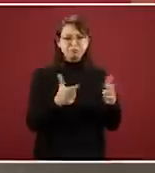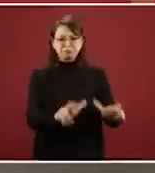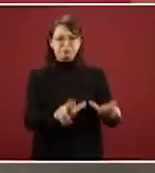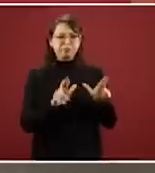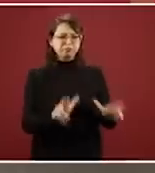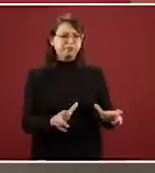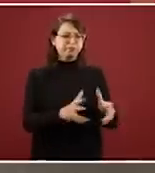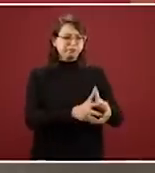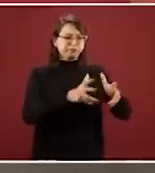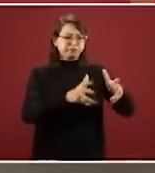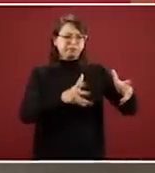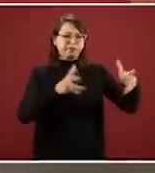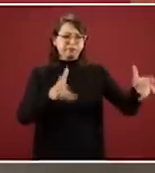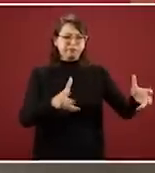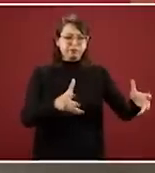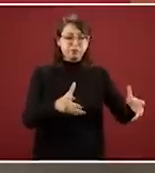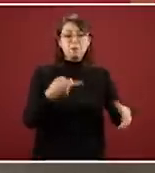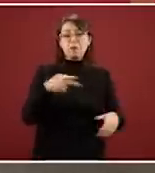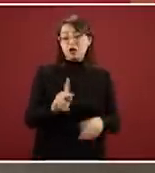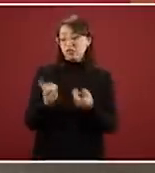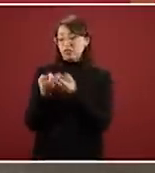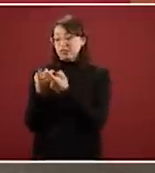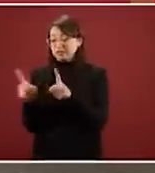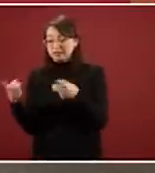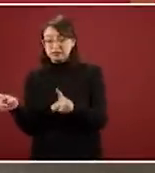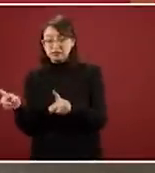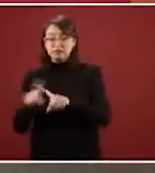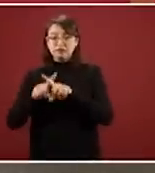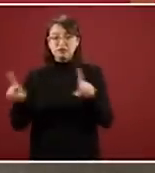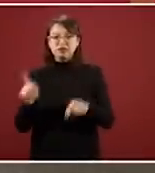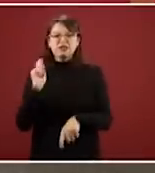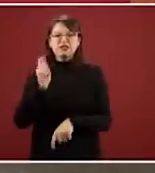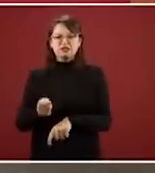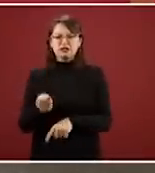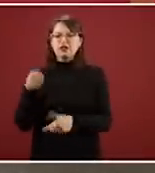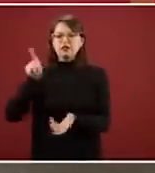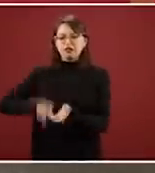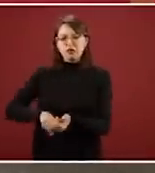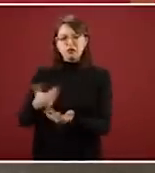El desarrollo significa crear riquezas y distribuirlas.